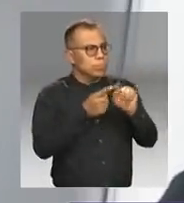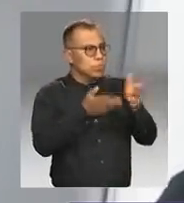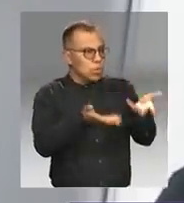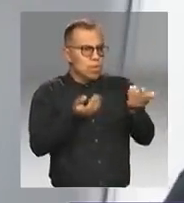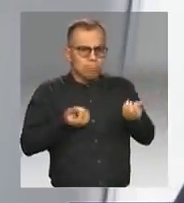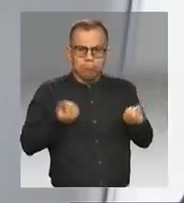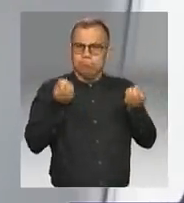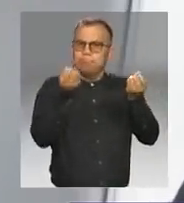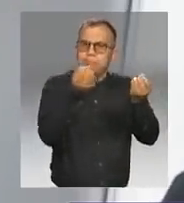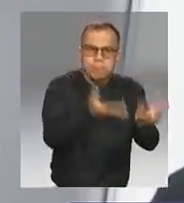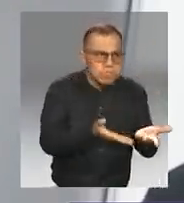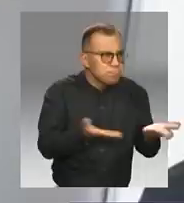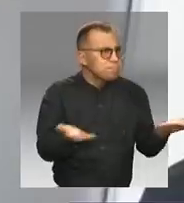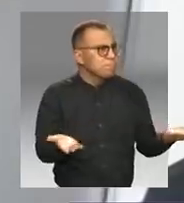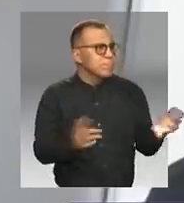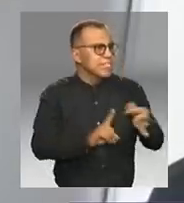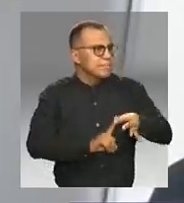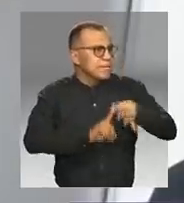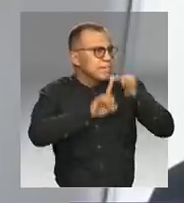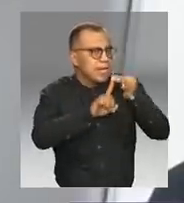hay unas dádivas y hay